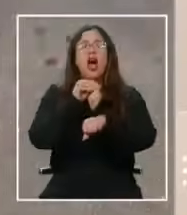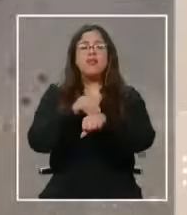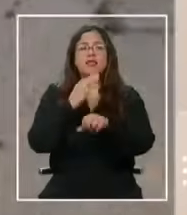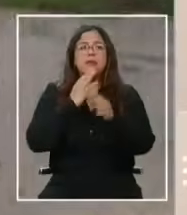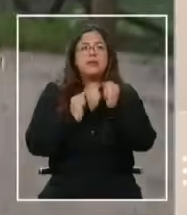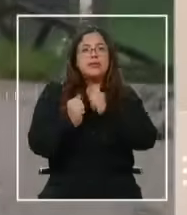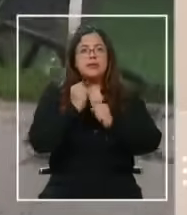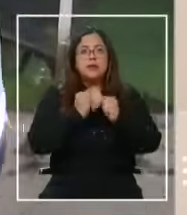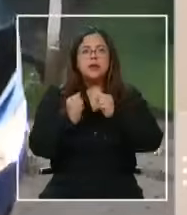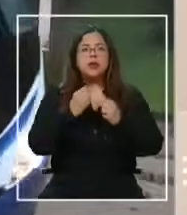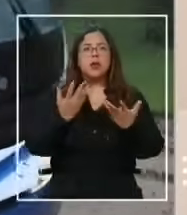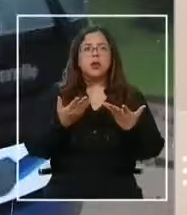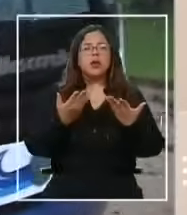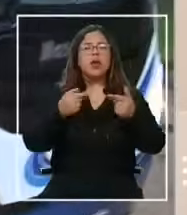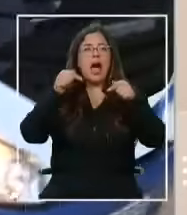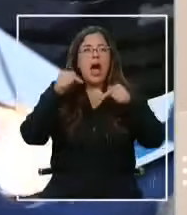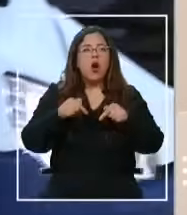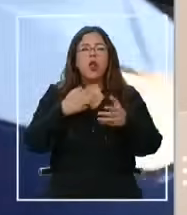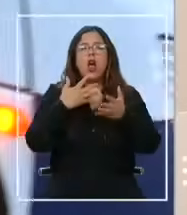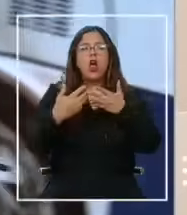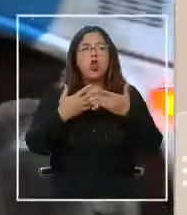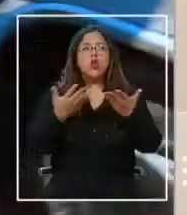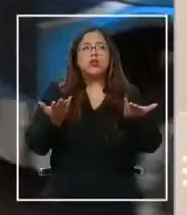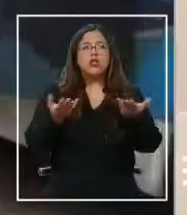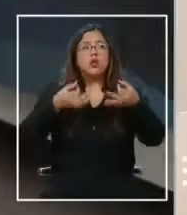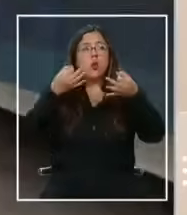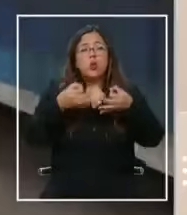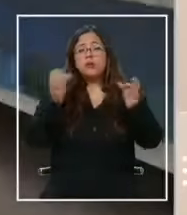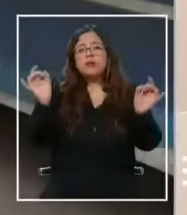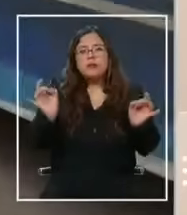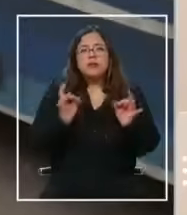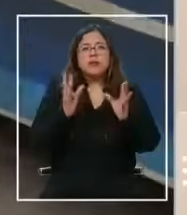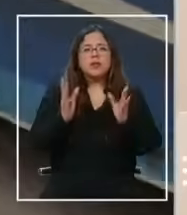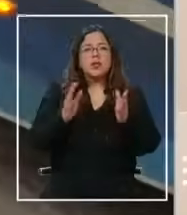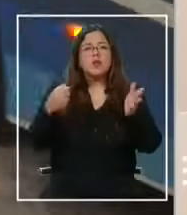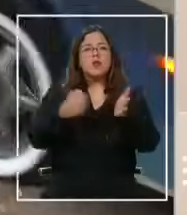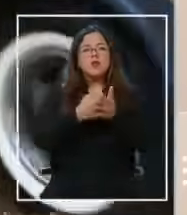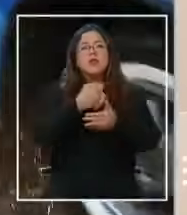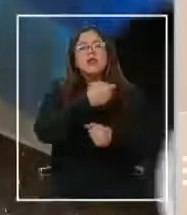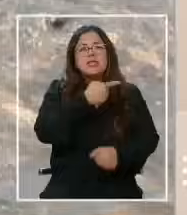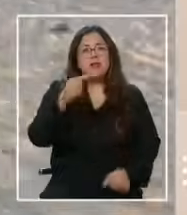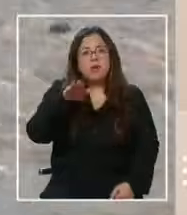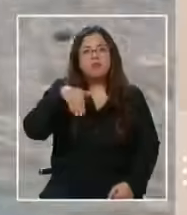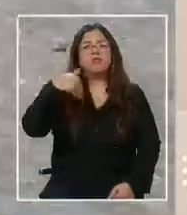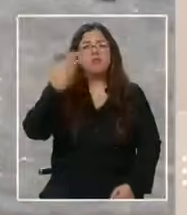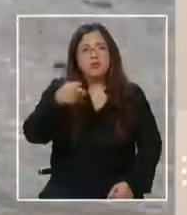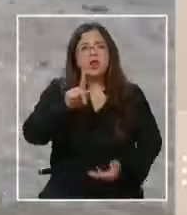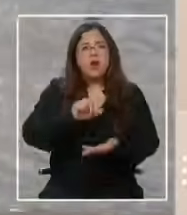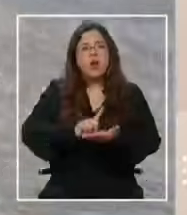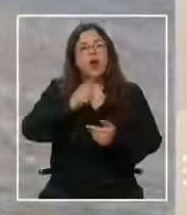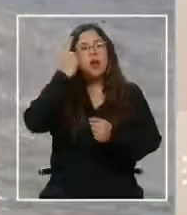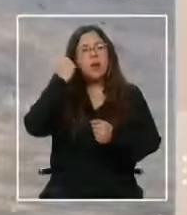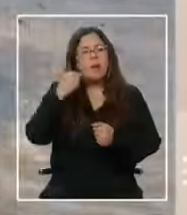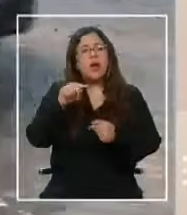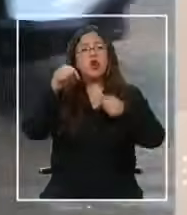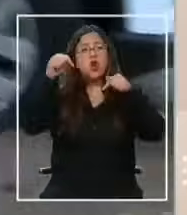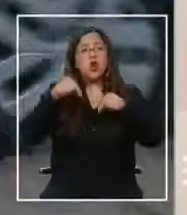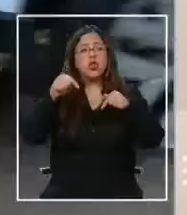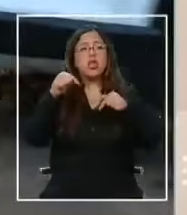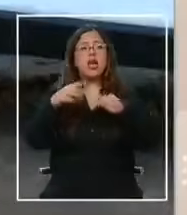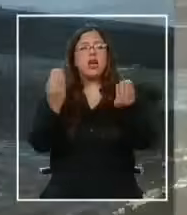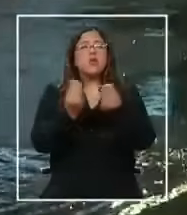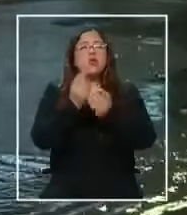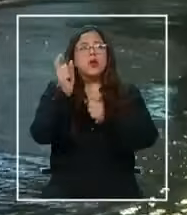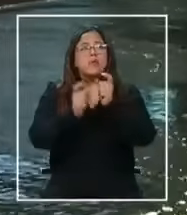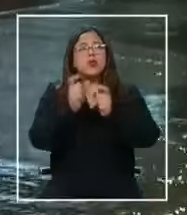tensión está fundamentalmente ahora centrada en lo que pueda ocurrir durante el próximo fin de semana pero por lo menos durante la jornada muchas